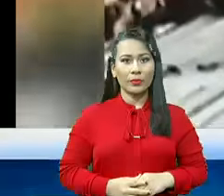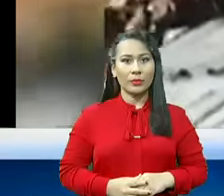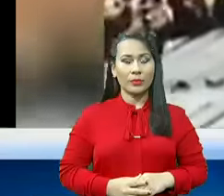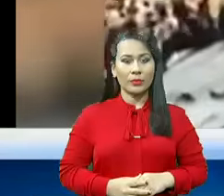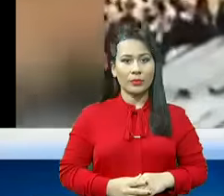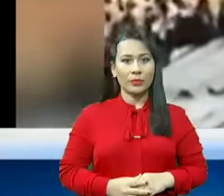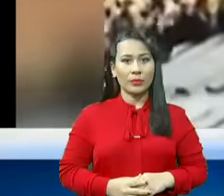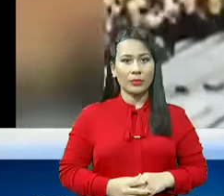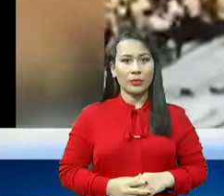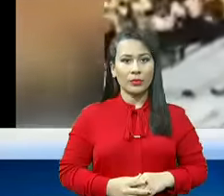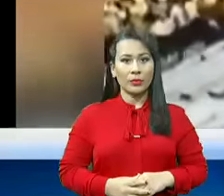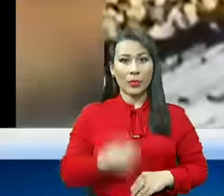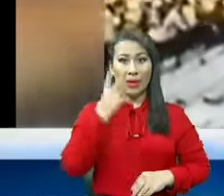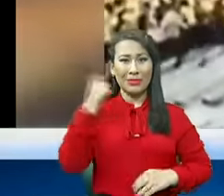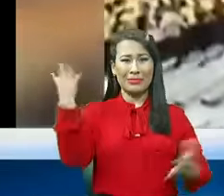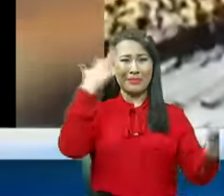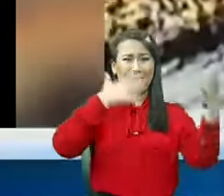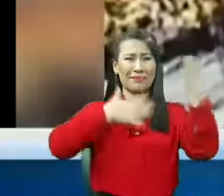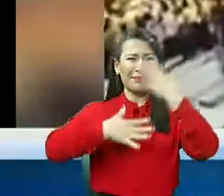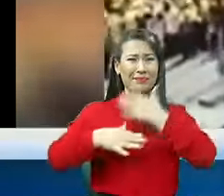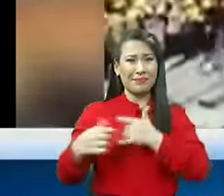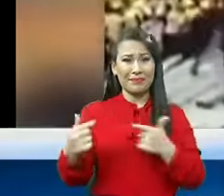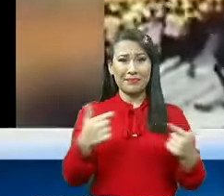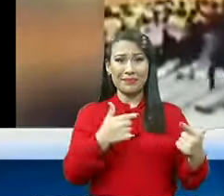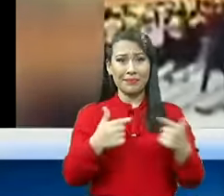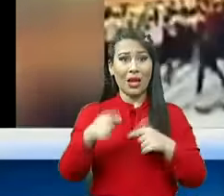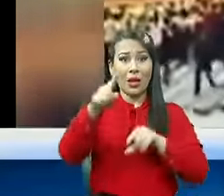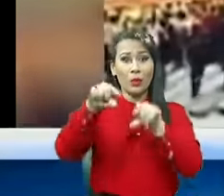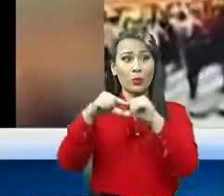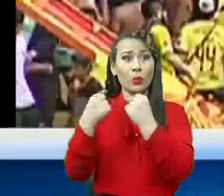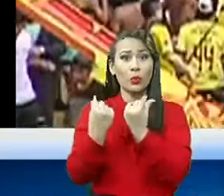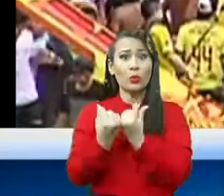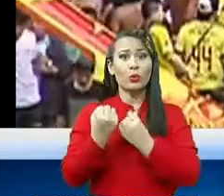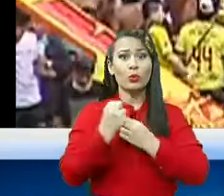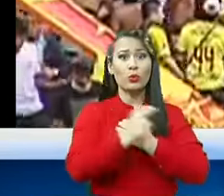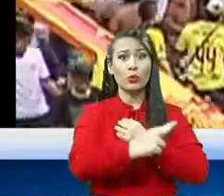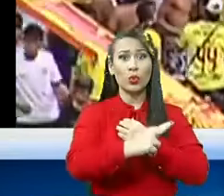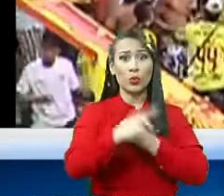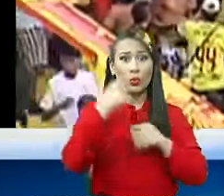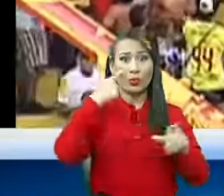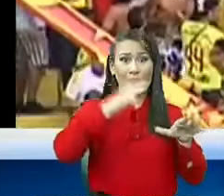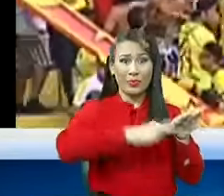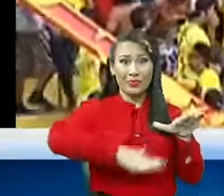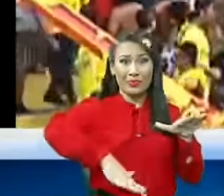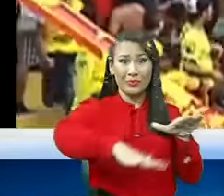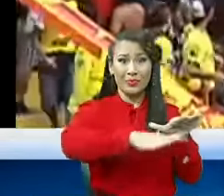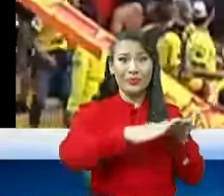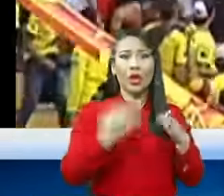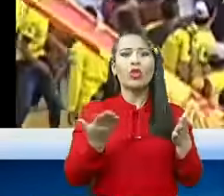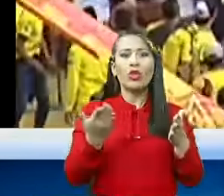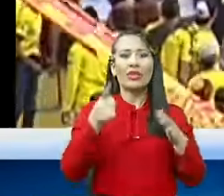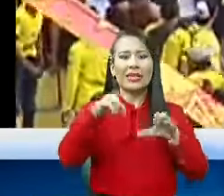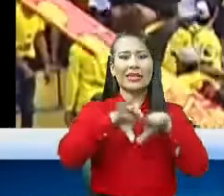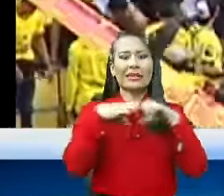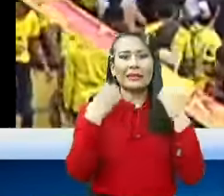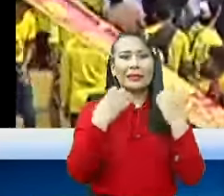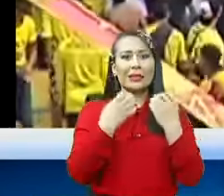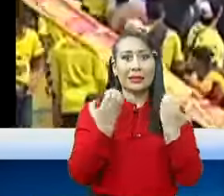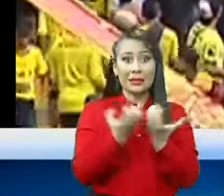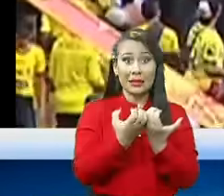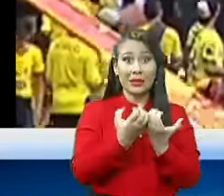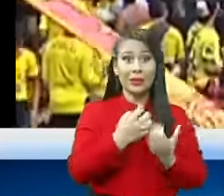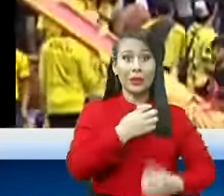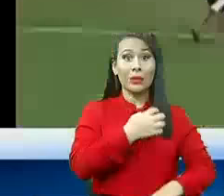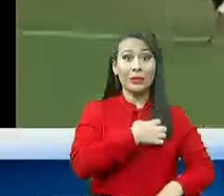quirúrgicamente tras la gresca en la azul oscura que dejó cerca de 40 heridos y dos detenidos por tenencia de